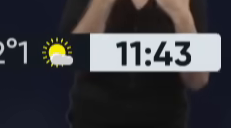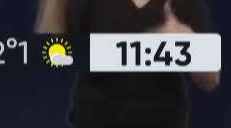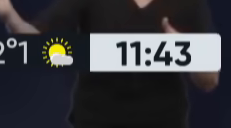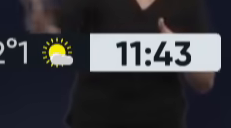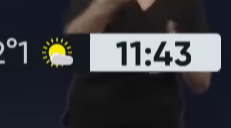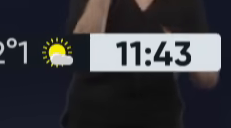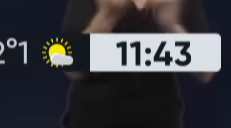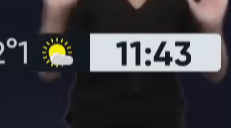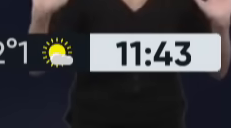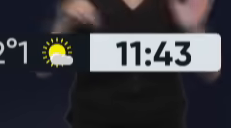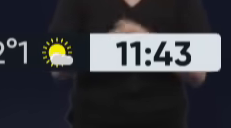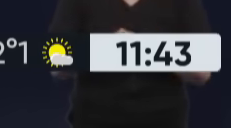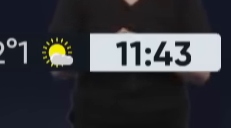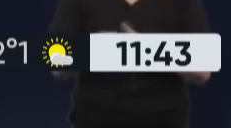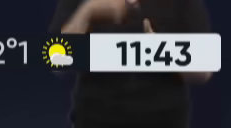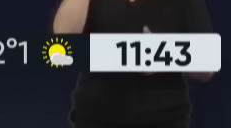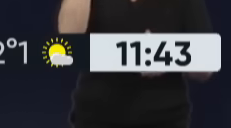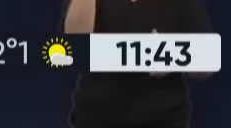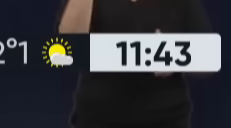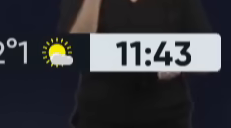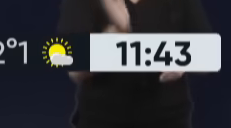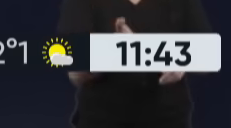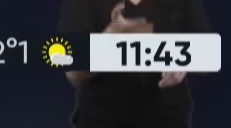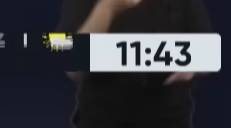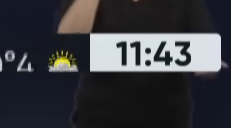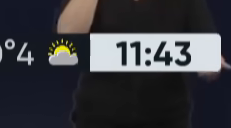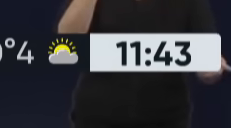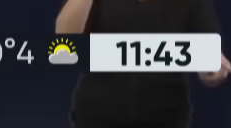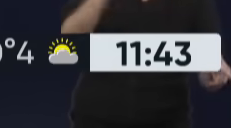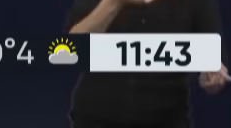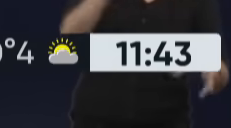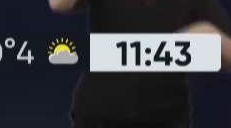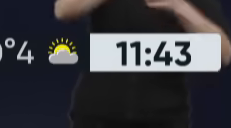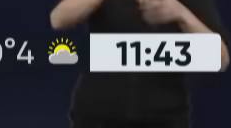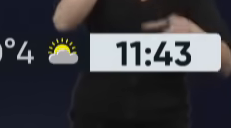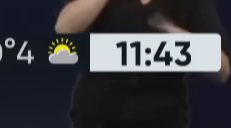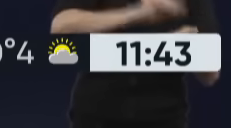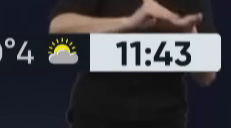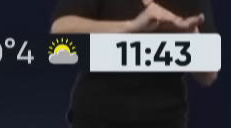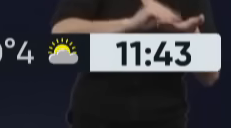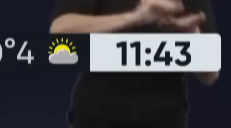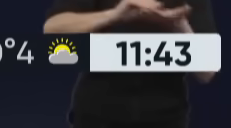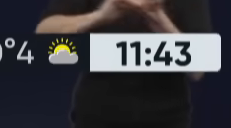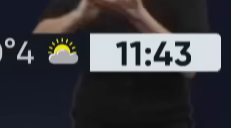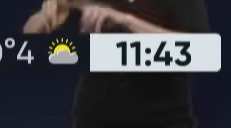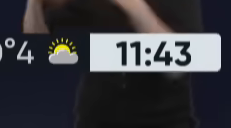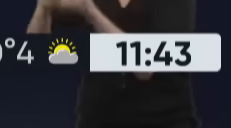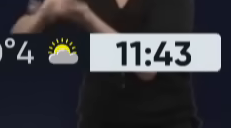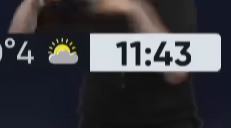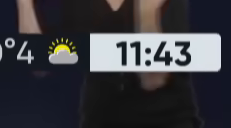cada hospital, pero ronda el 25%, o sea, el 25% de la planta es personal administrativo y